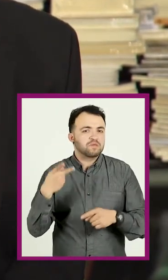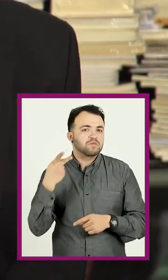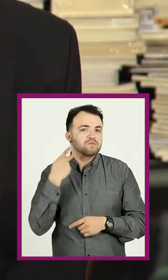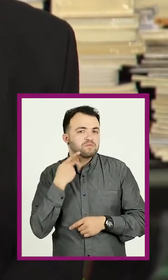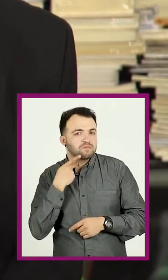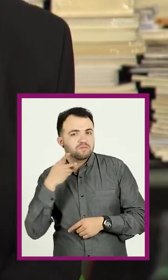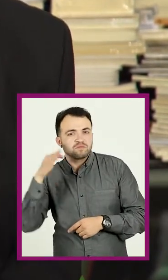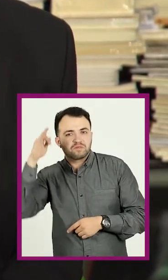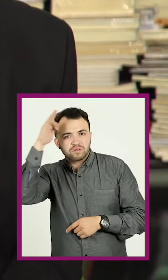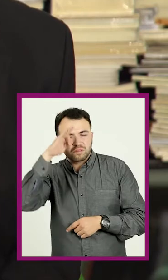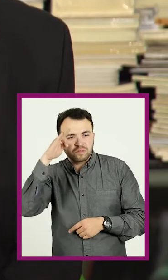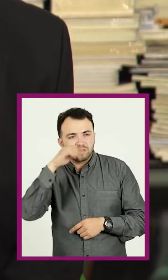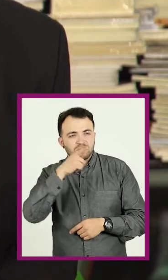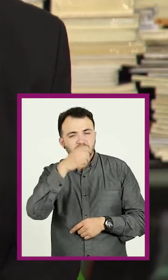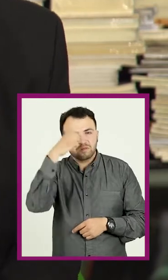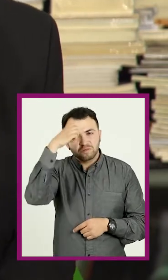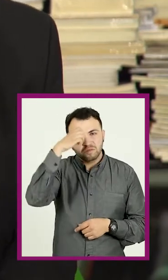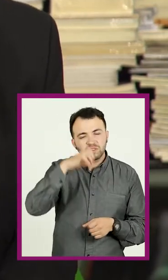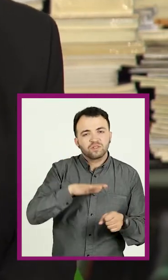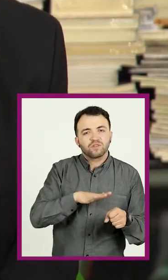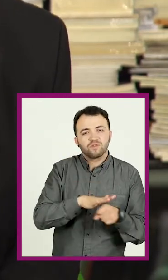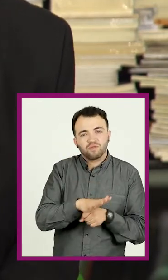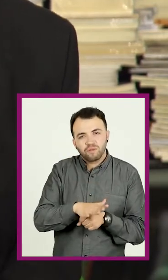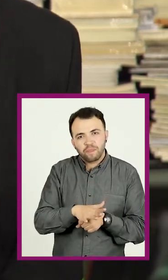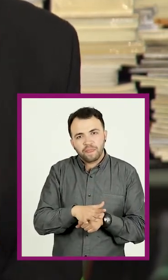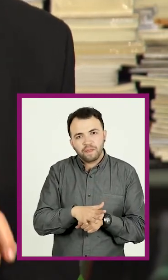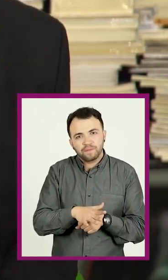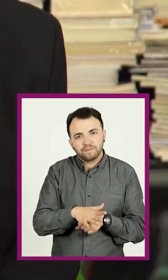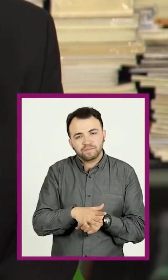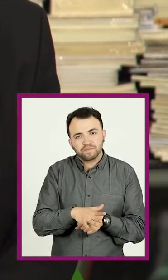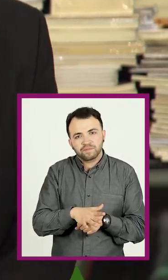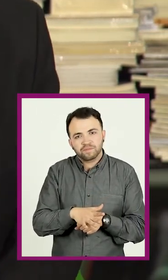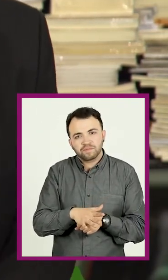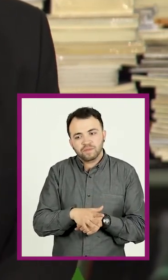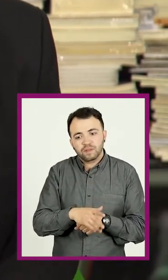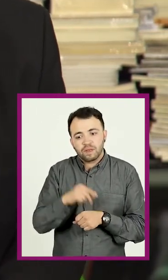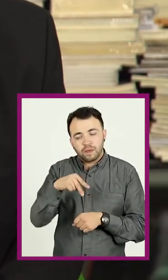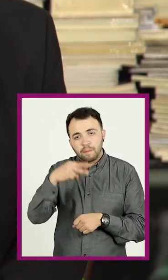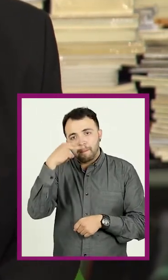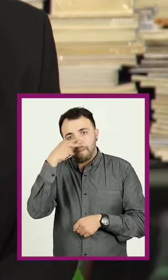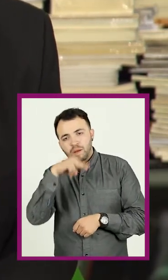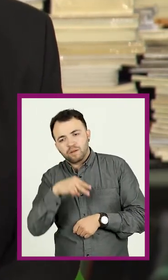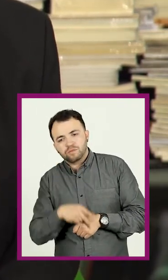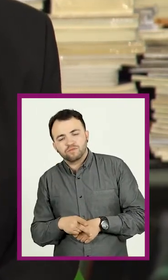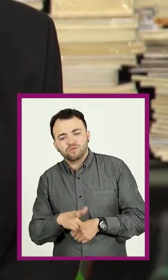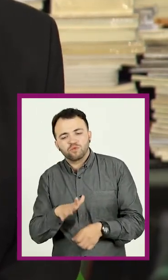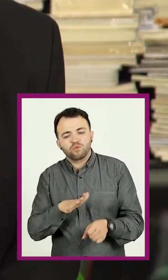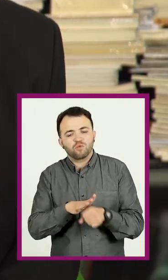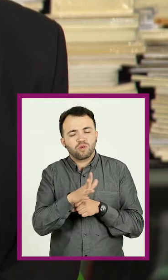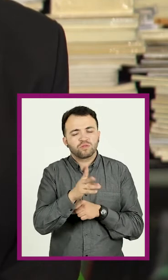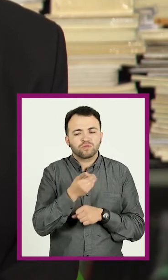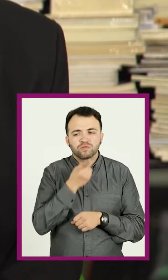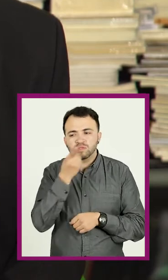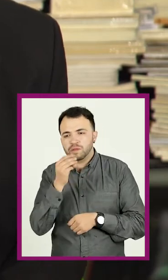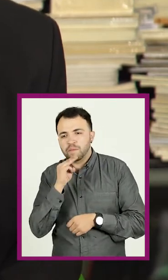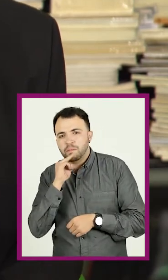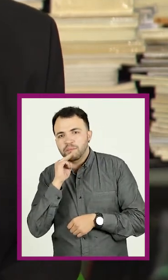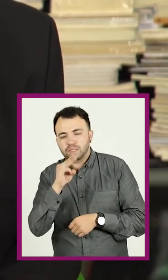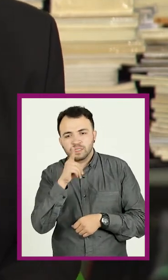filosofía política, filosofía de la ciencia, universales, pero también la mexicana? ¿Cuál sería tu mensaje para los